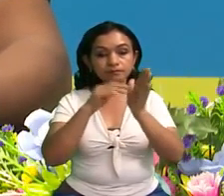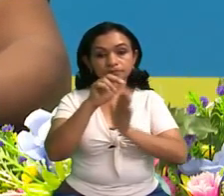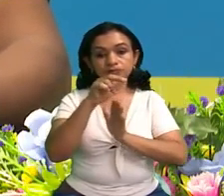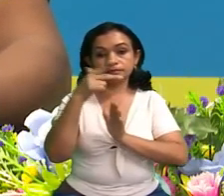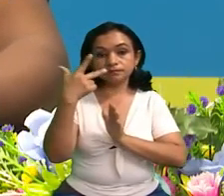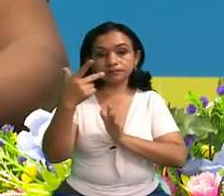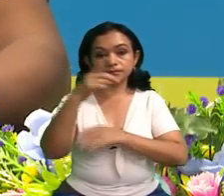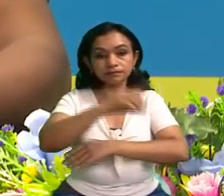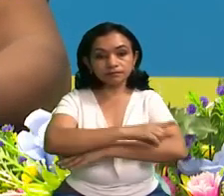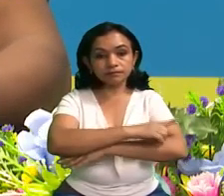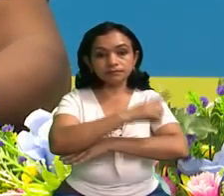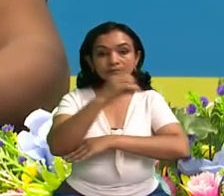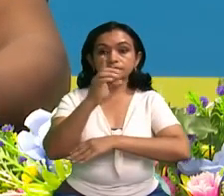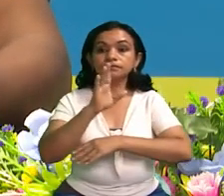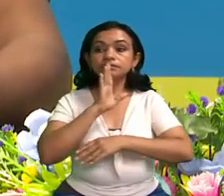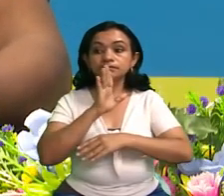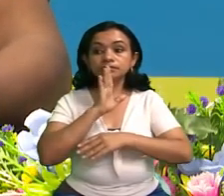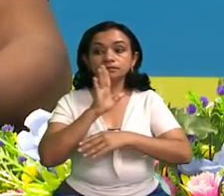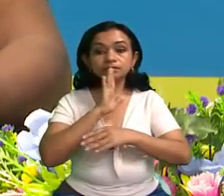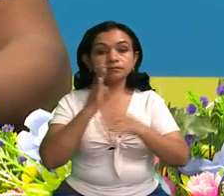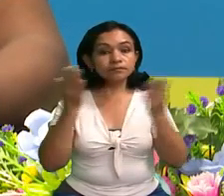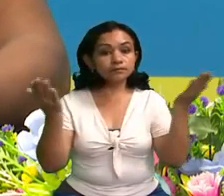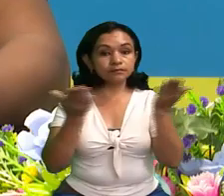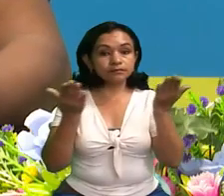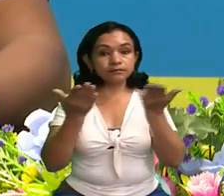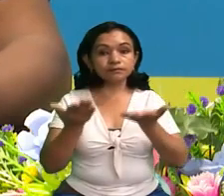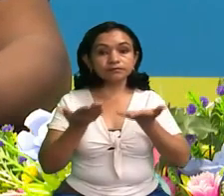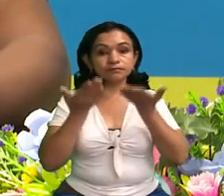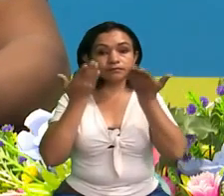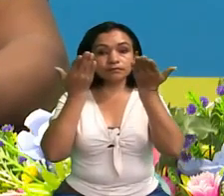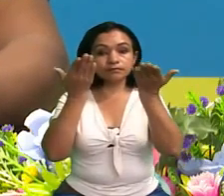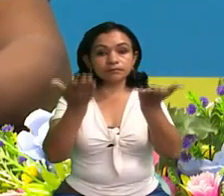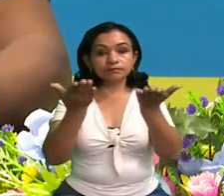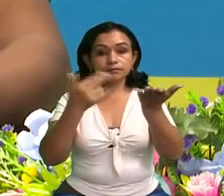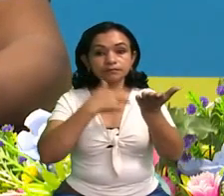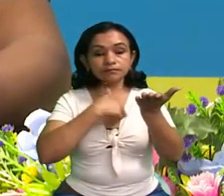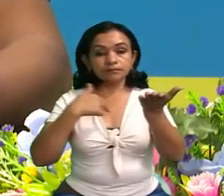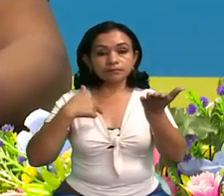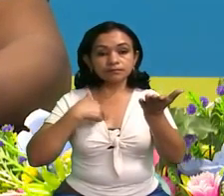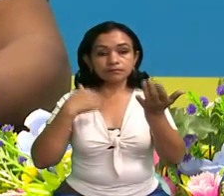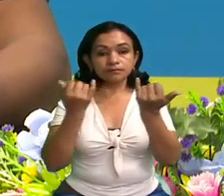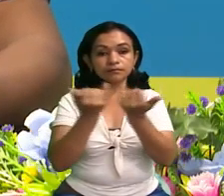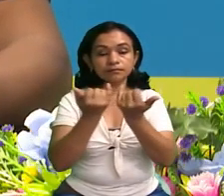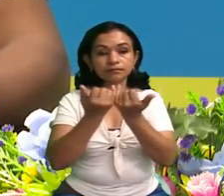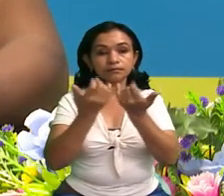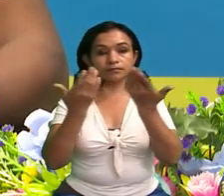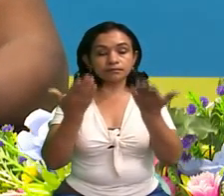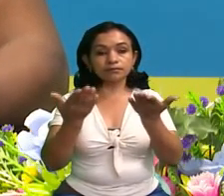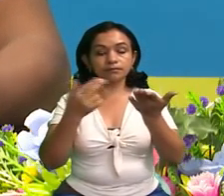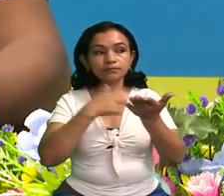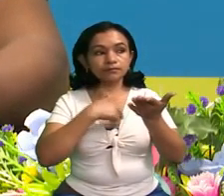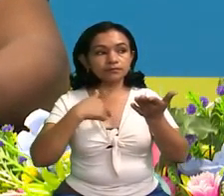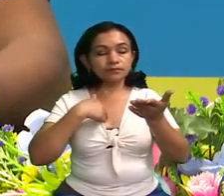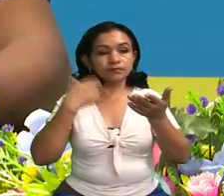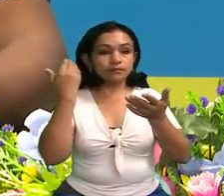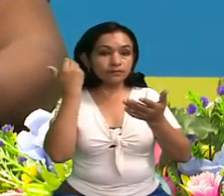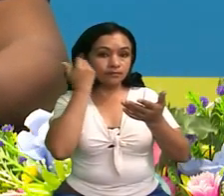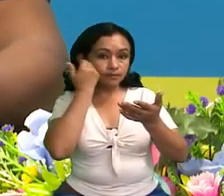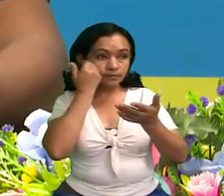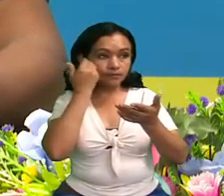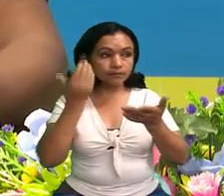a estar conversando sobre un tema que se presenta, o más bien un padecimiento estético, algo así, que